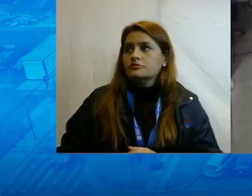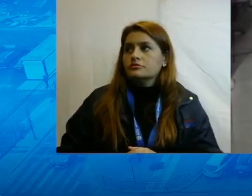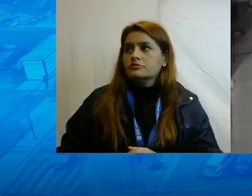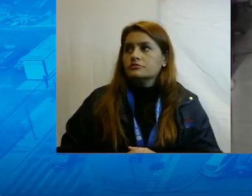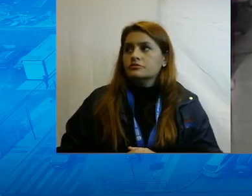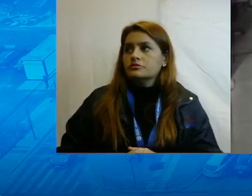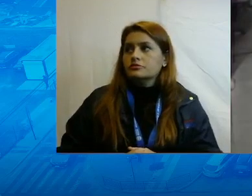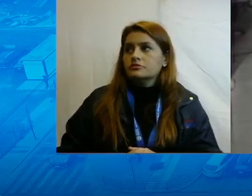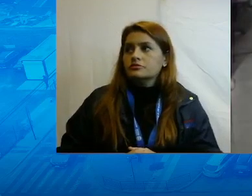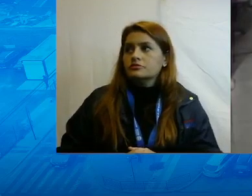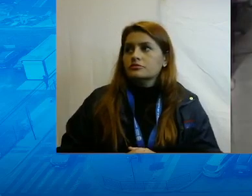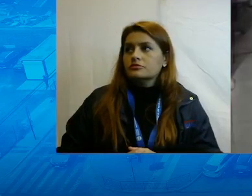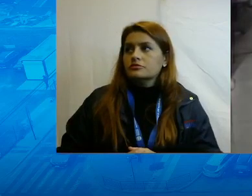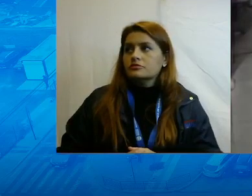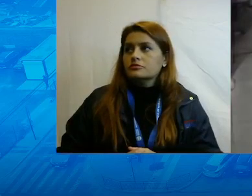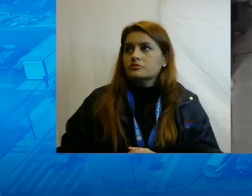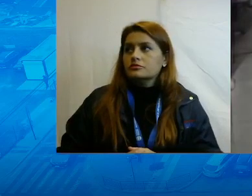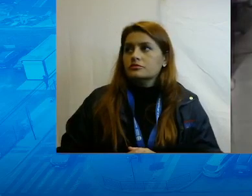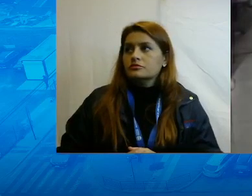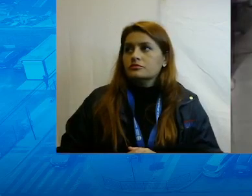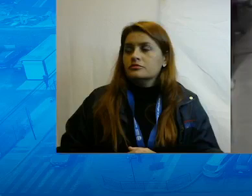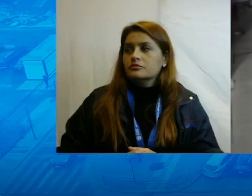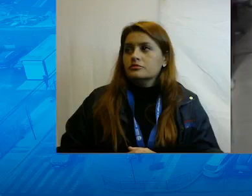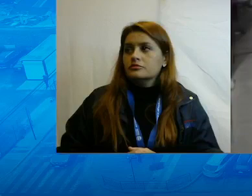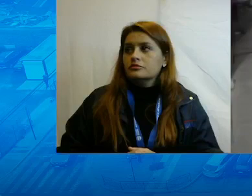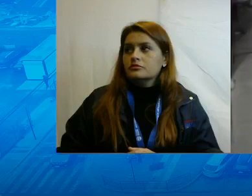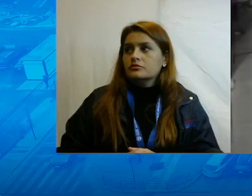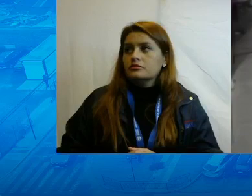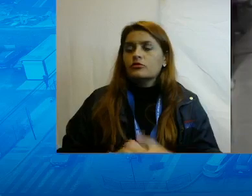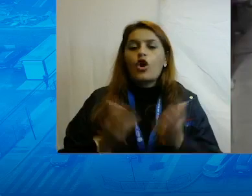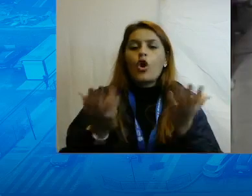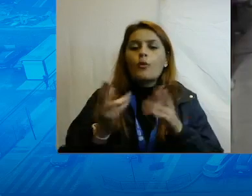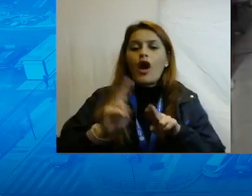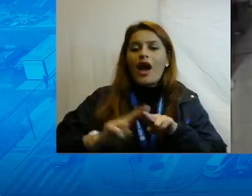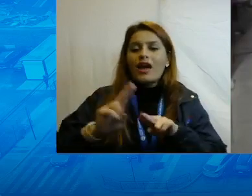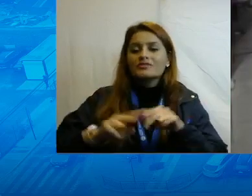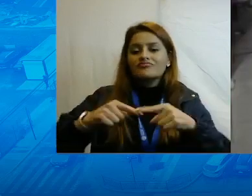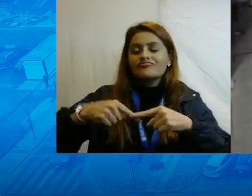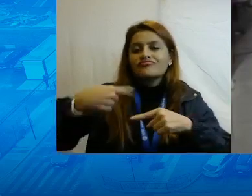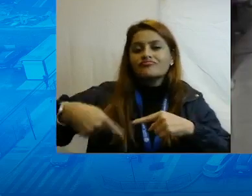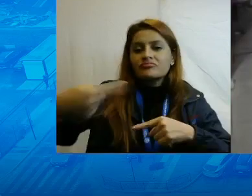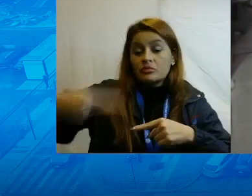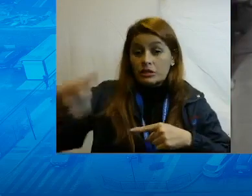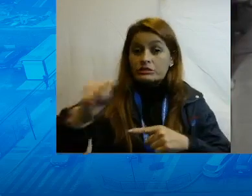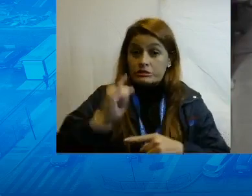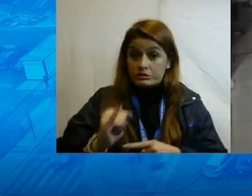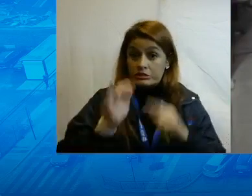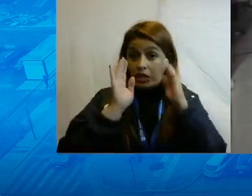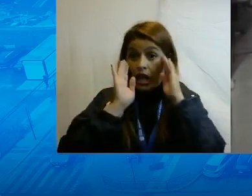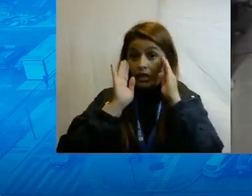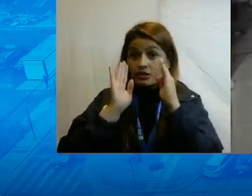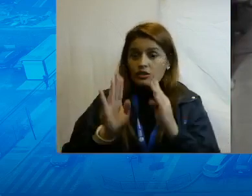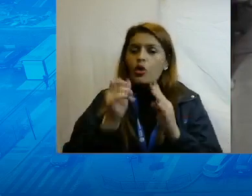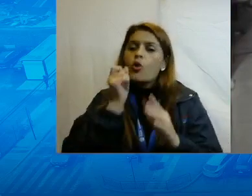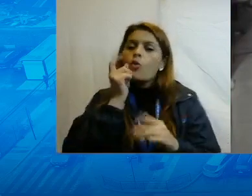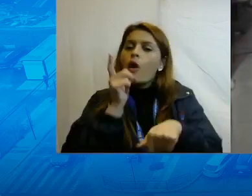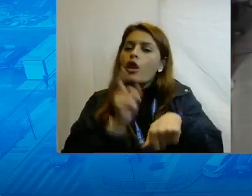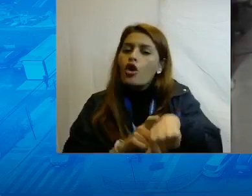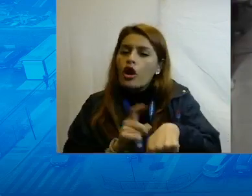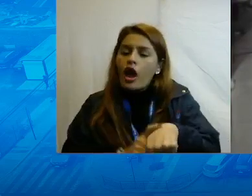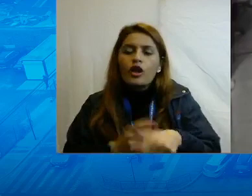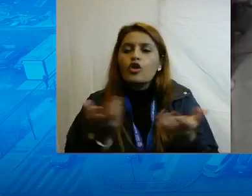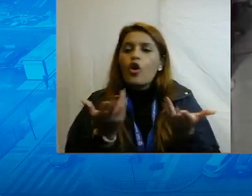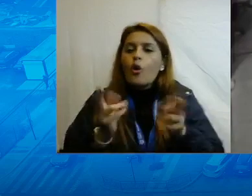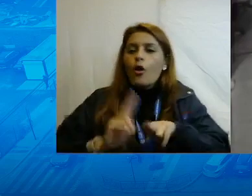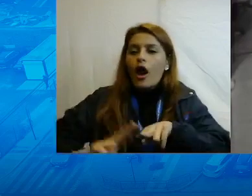¿Listo? ¿Para terminar? ¿Estamos? Ya. ¿Cómo funcionan en el día a día, en la atención? Si hay una atención, ¿en qué horario? ¿Cómo lo tiene